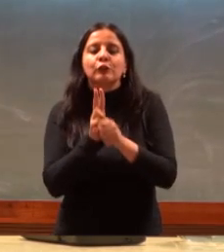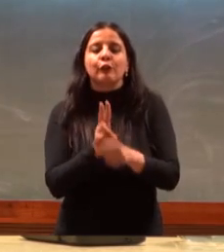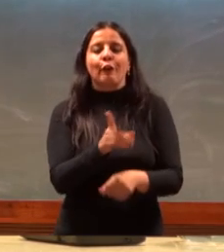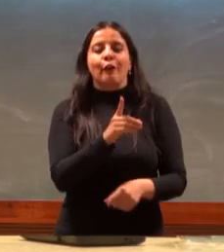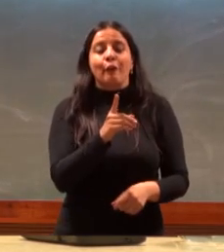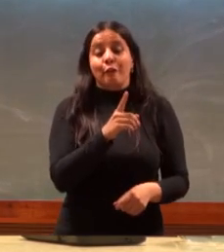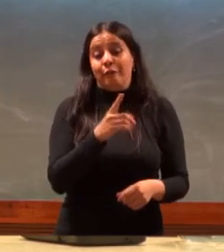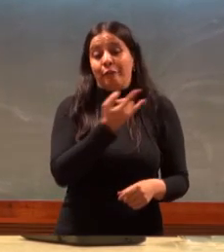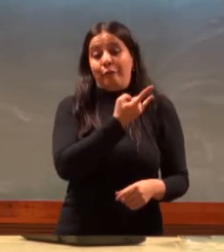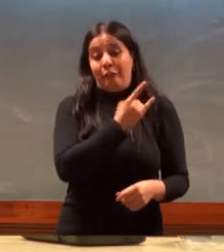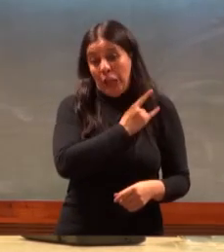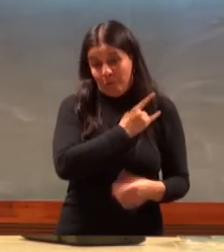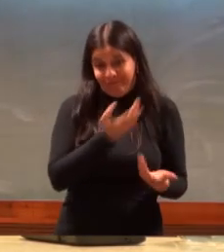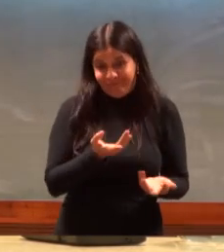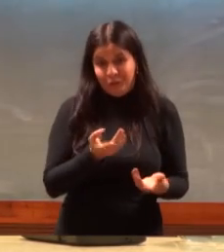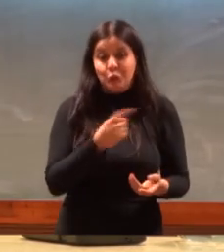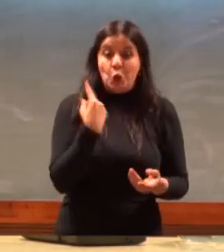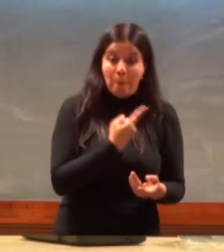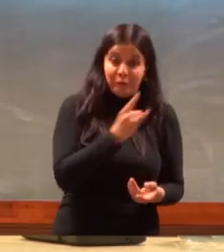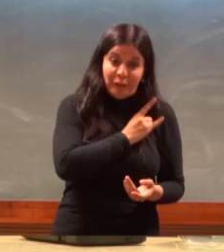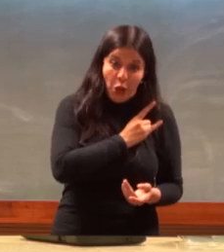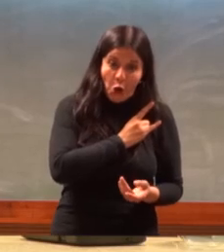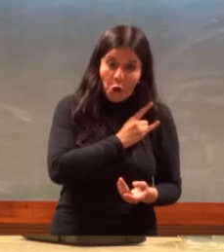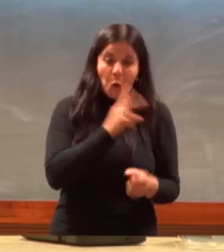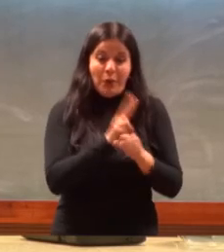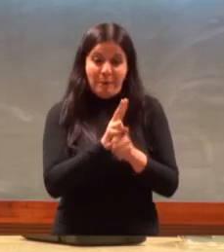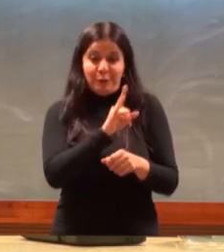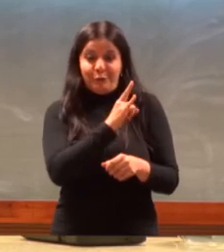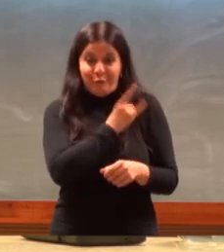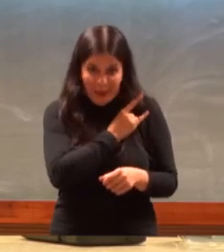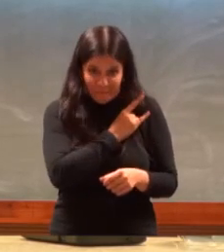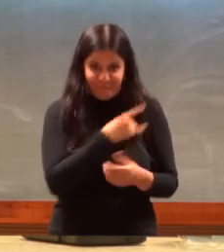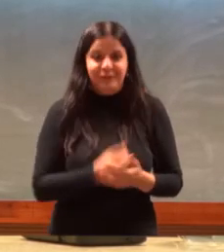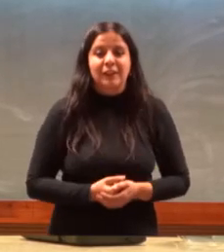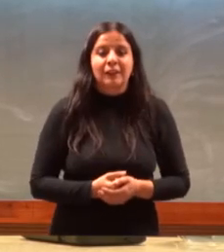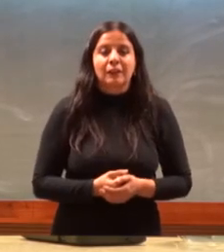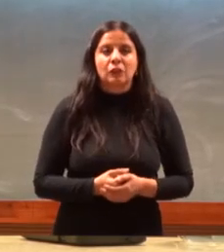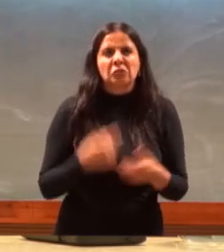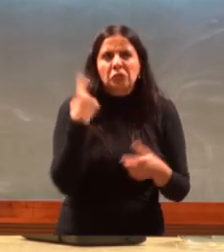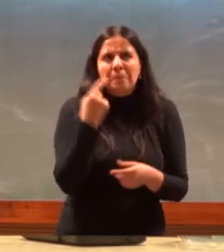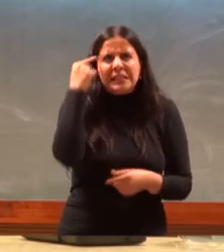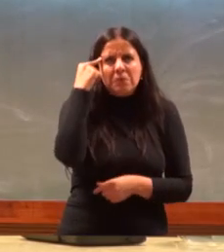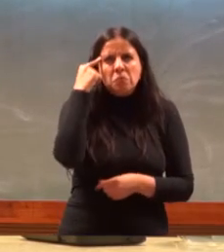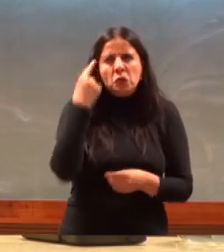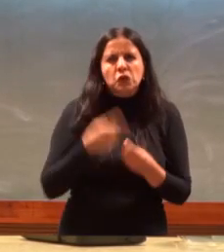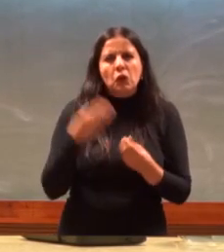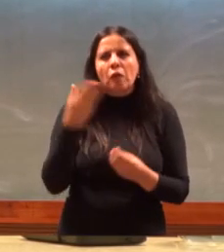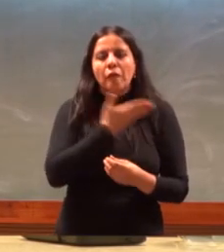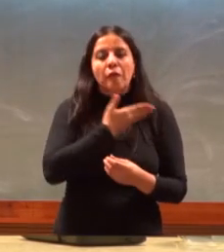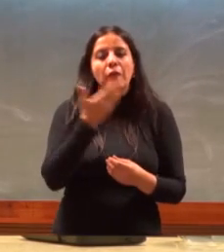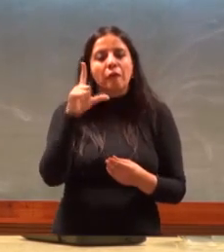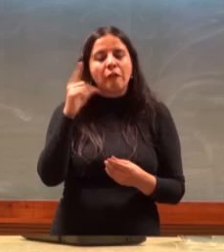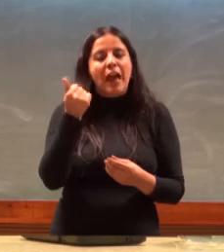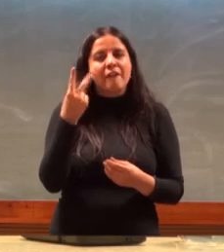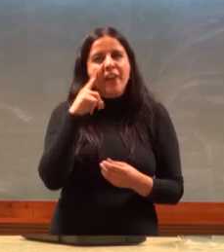colectivamente digamos en la lista si esto no significaba tener una posición digamos de de de excluyente de y y en realidad